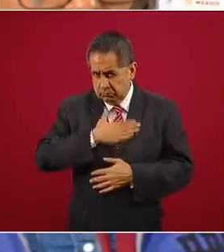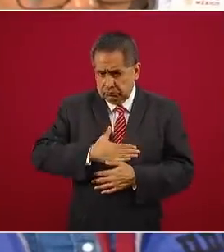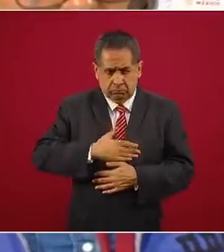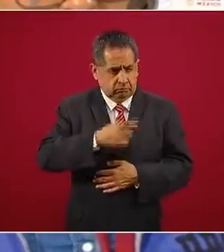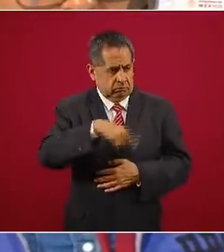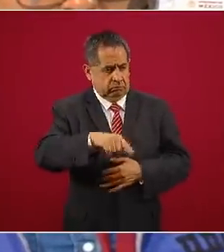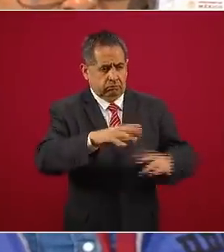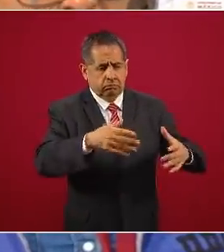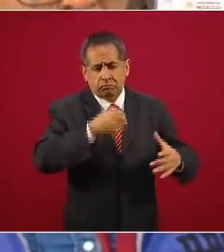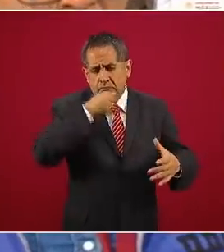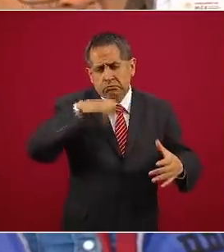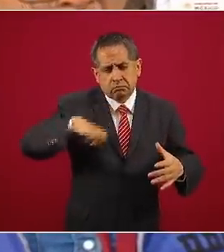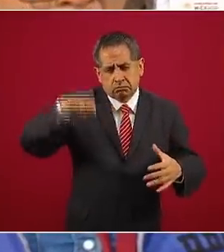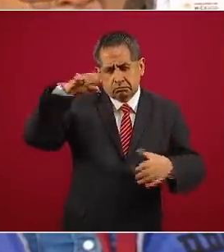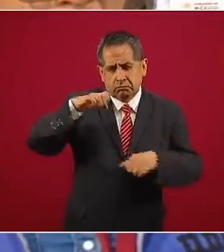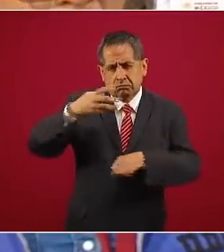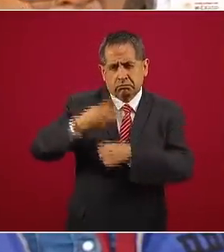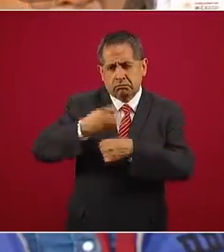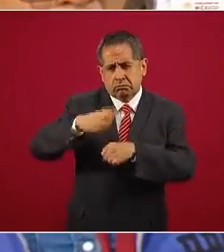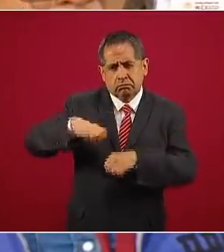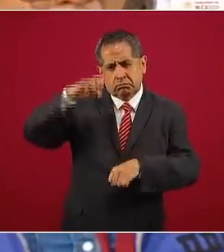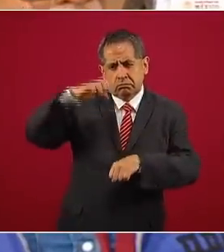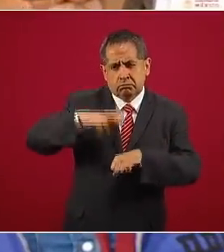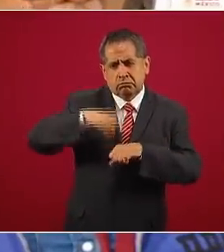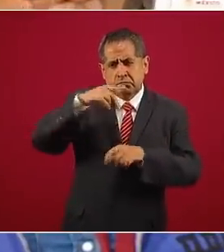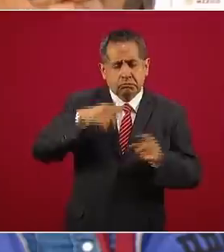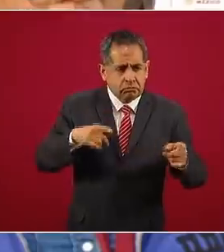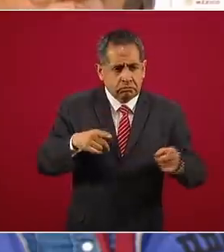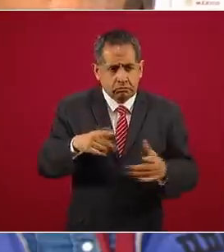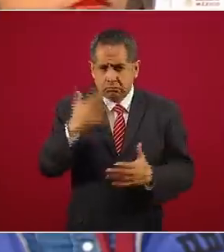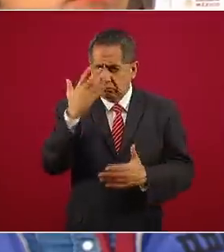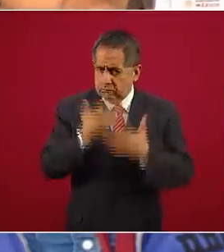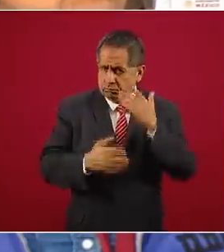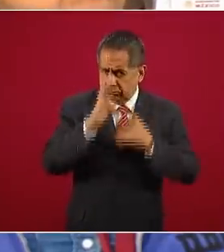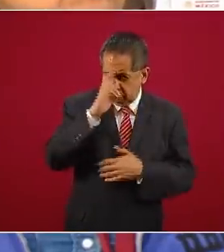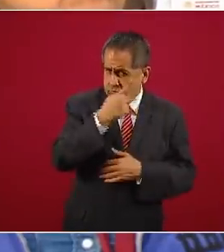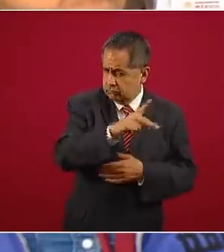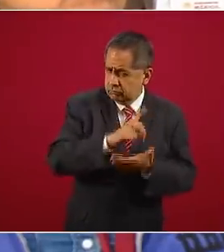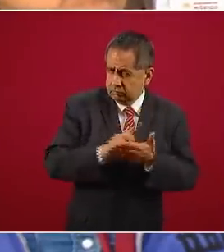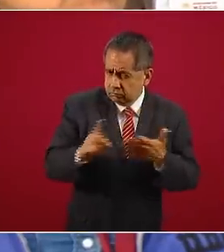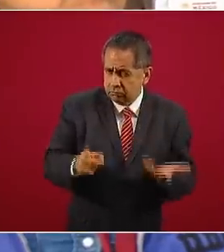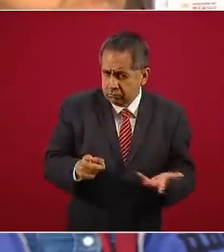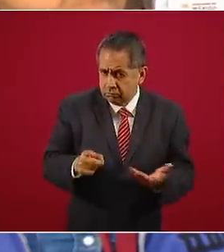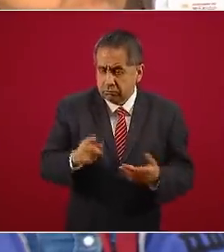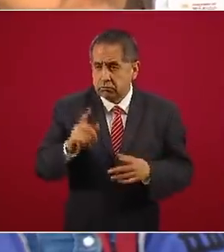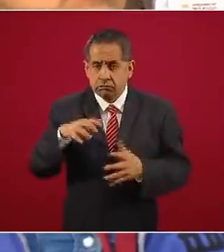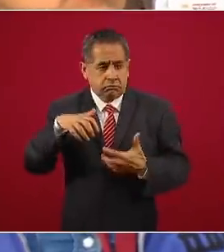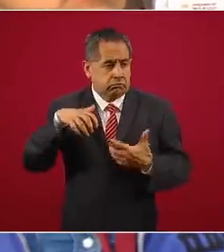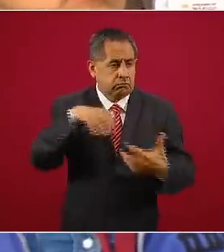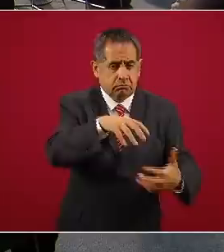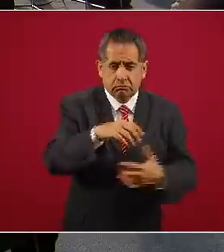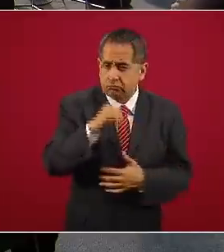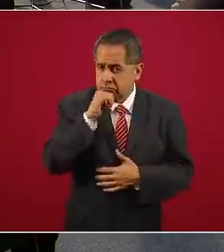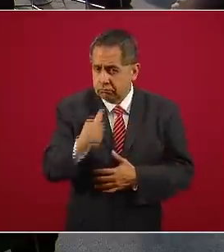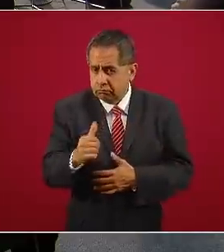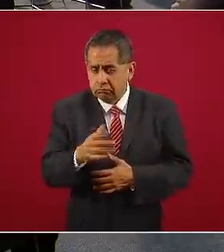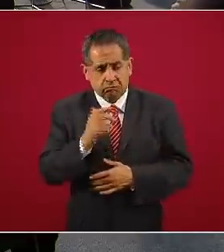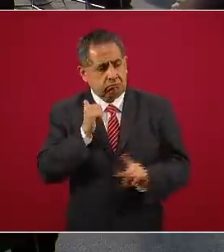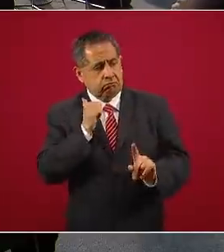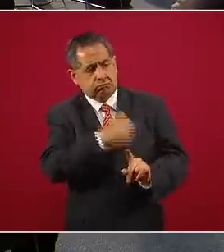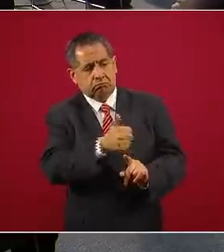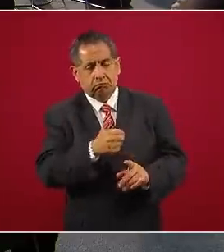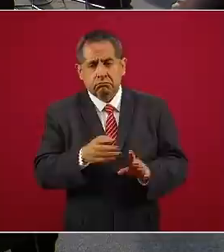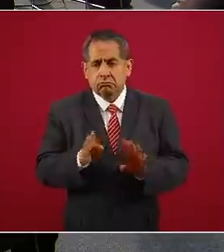de que ya se encuentra en una tercera edad se le violenten sus derechos y que además obviamente se ha autorizado